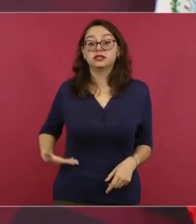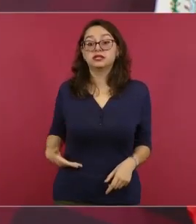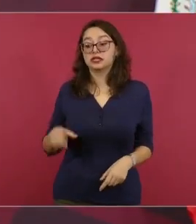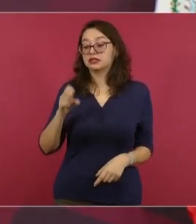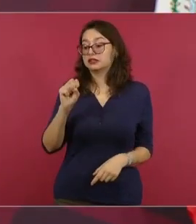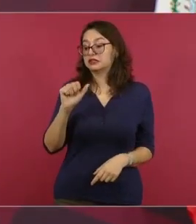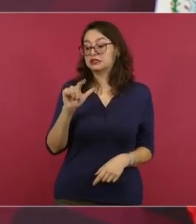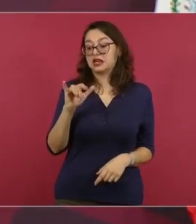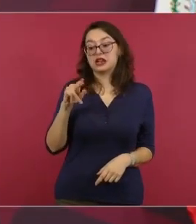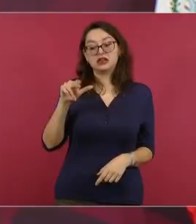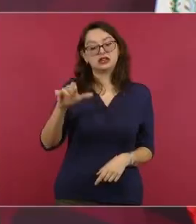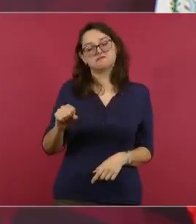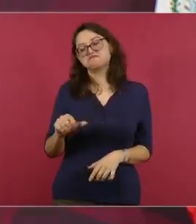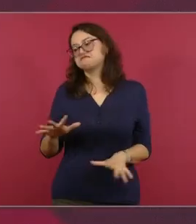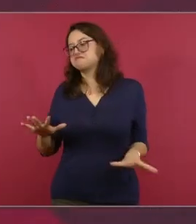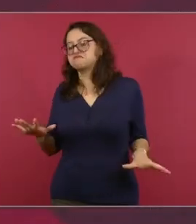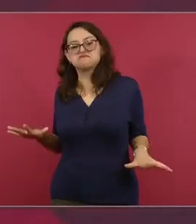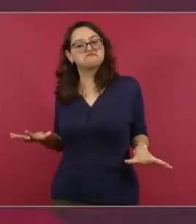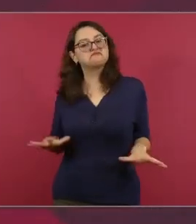dejó de ser